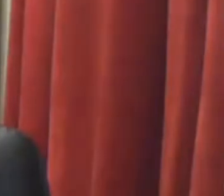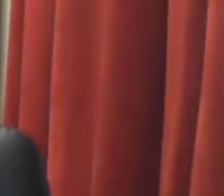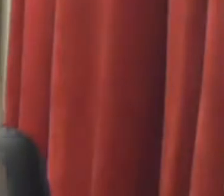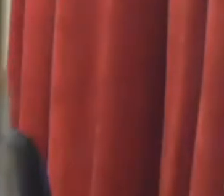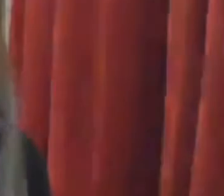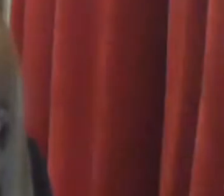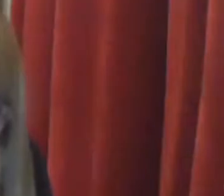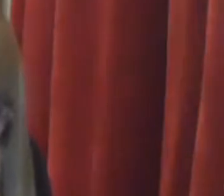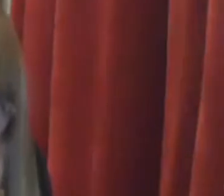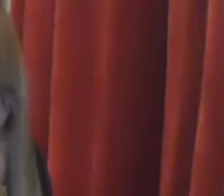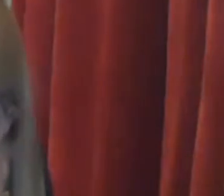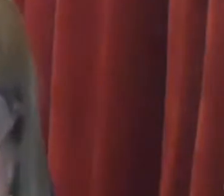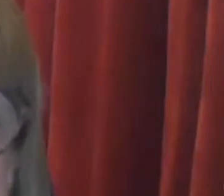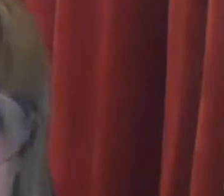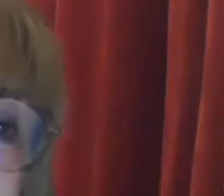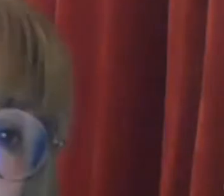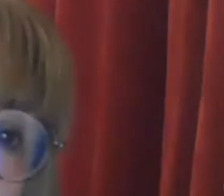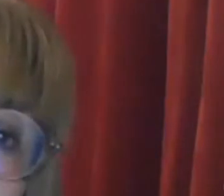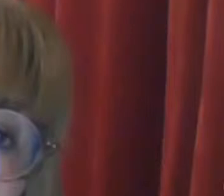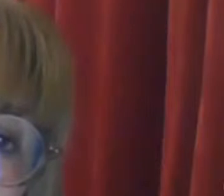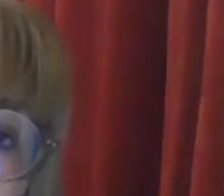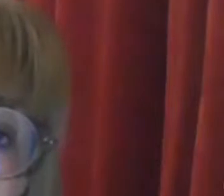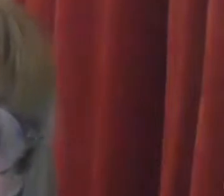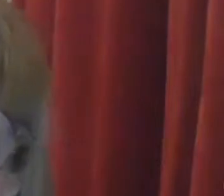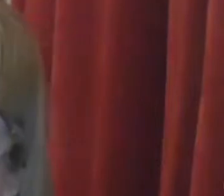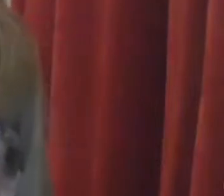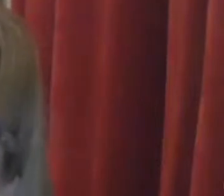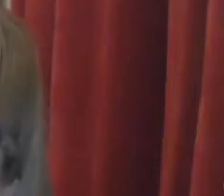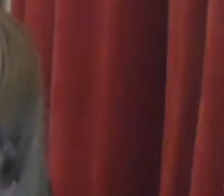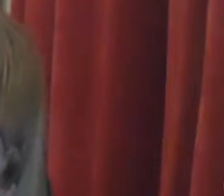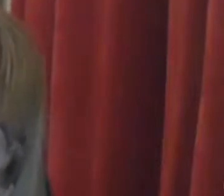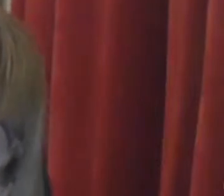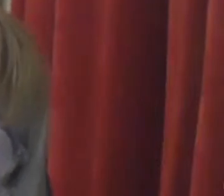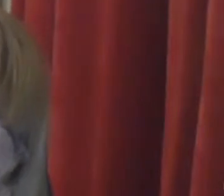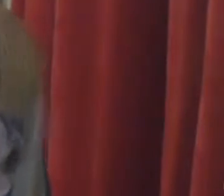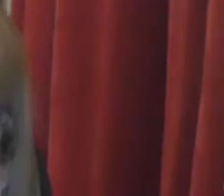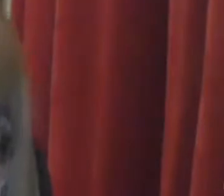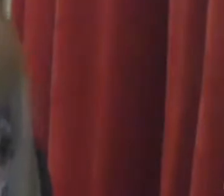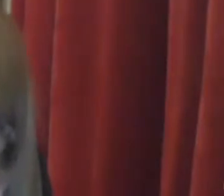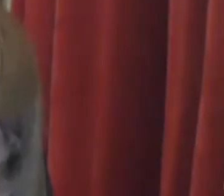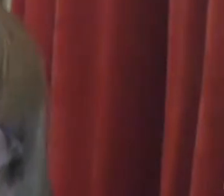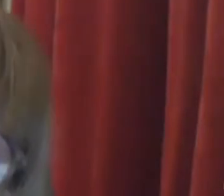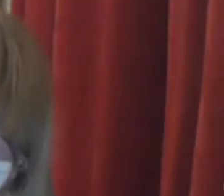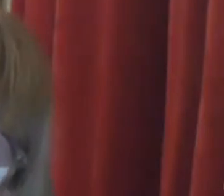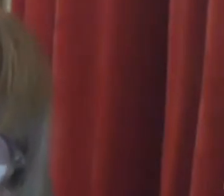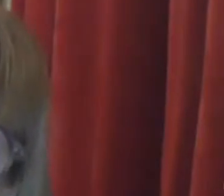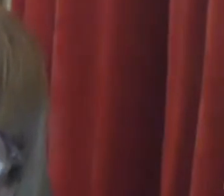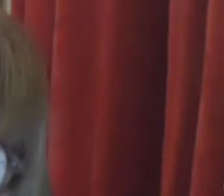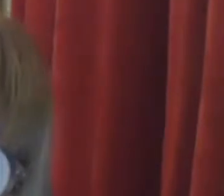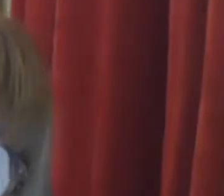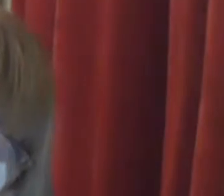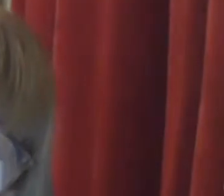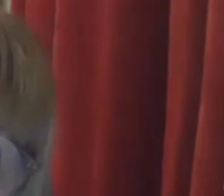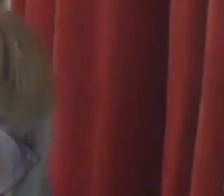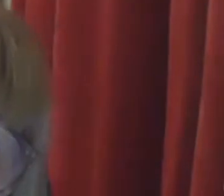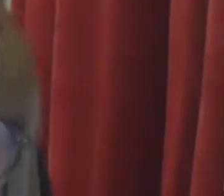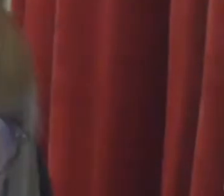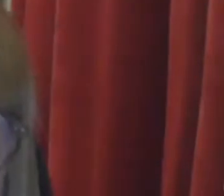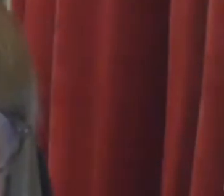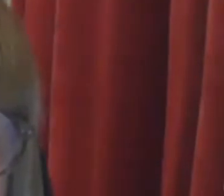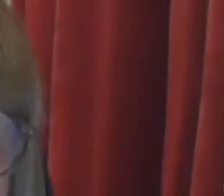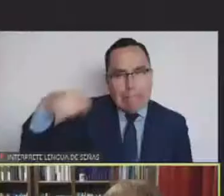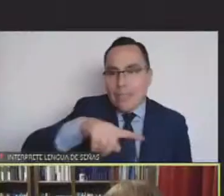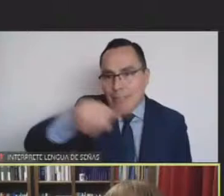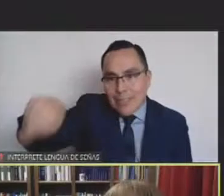y durante ya algunos años Chile ocupa el primer lugar del punto de vista de la buena valoración que se